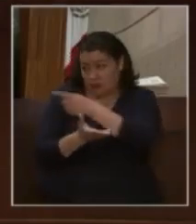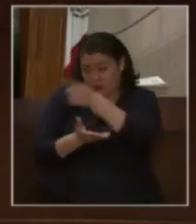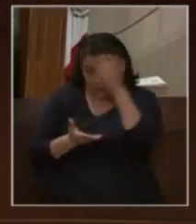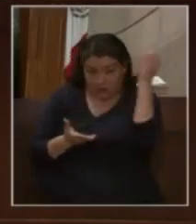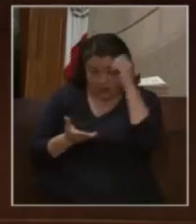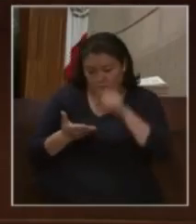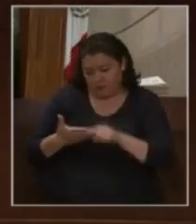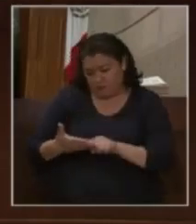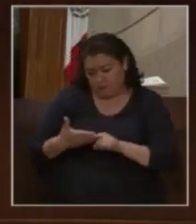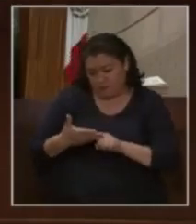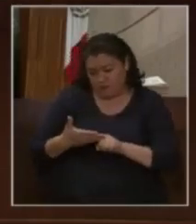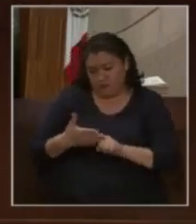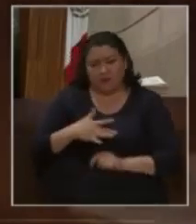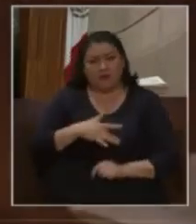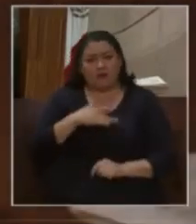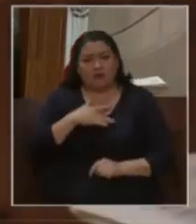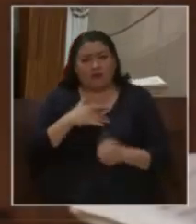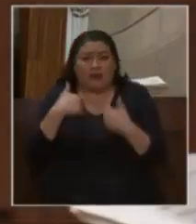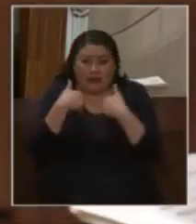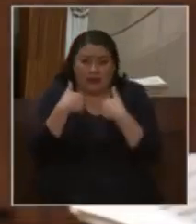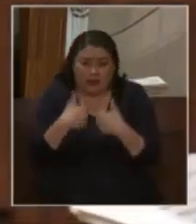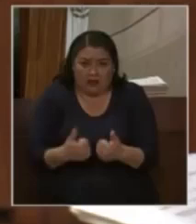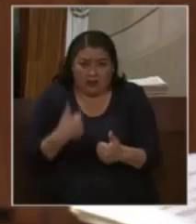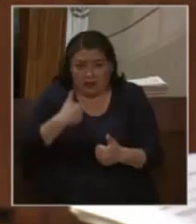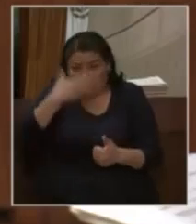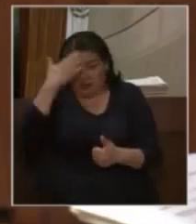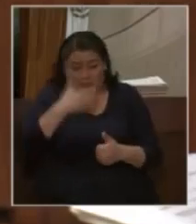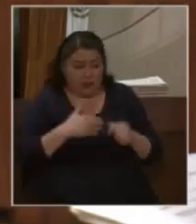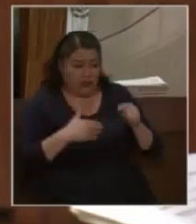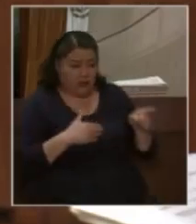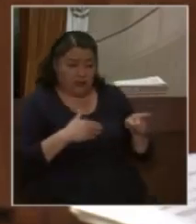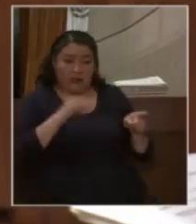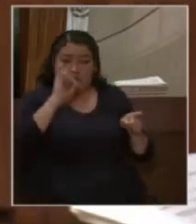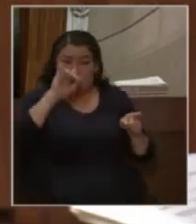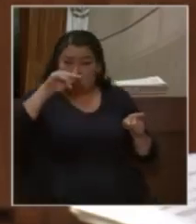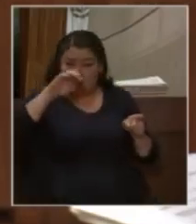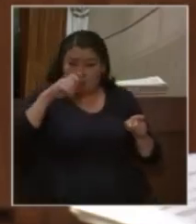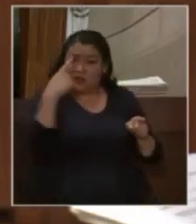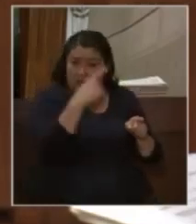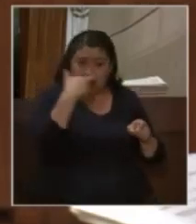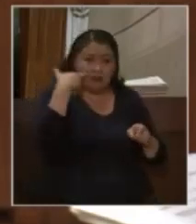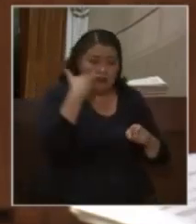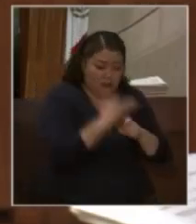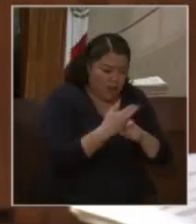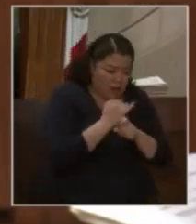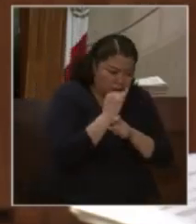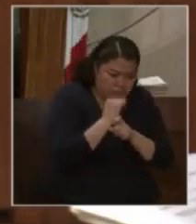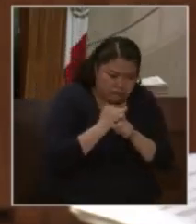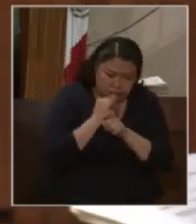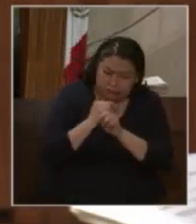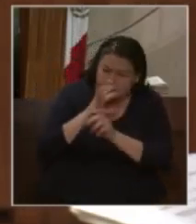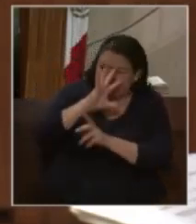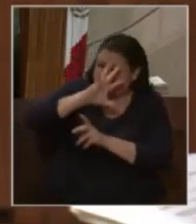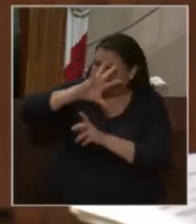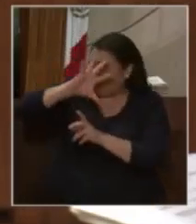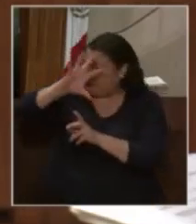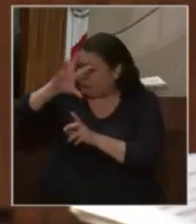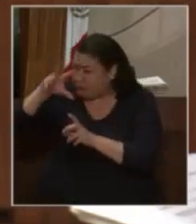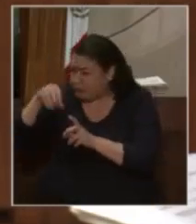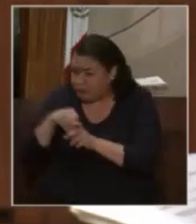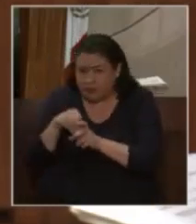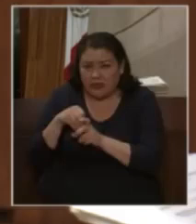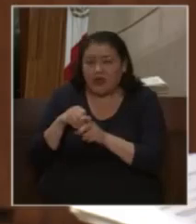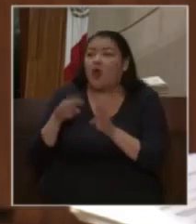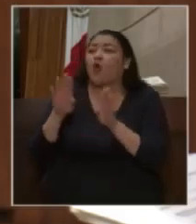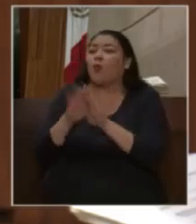consideración reconoce las amplias facultades de la autoridad fiscalizadora a fin de indagar de forma completa el origen,